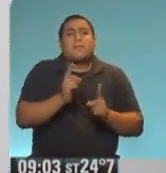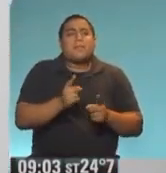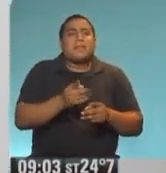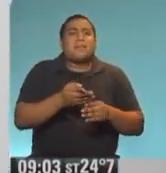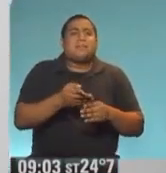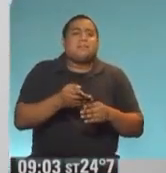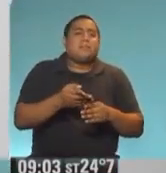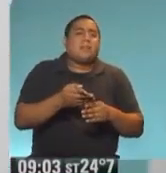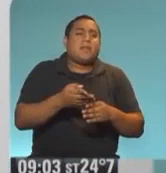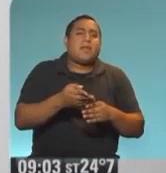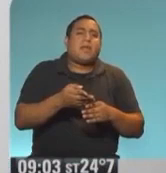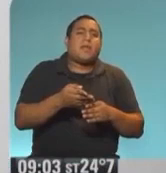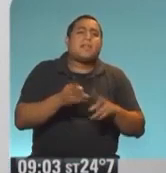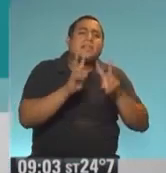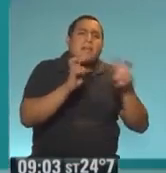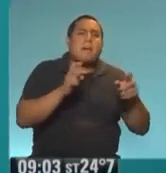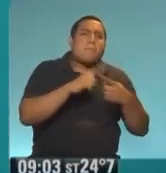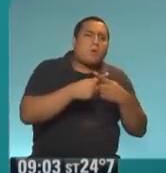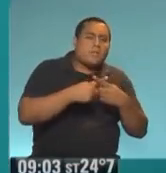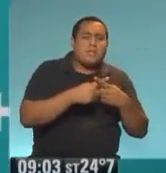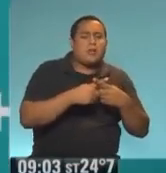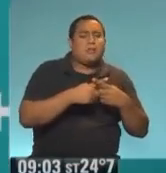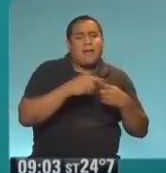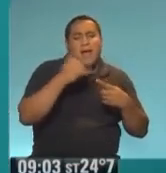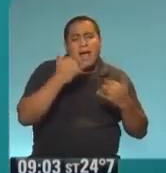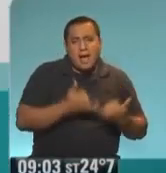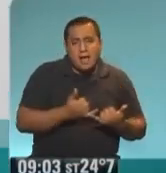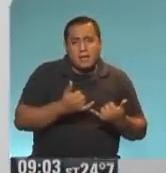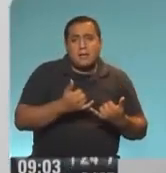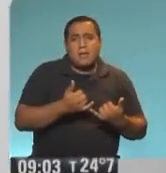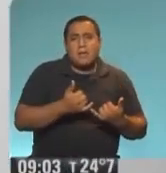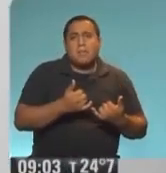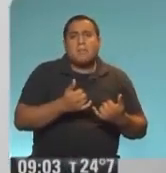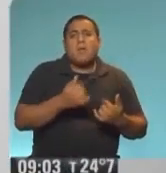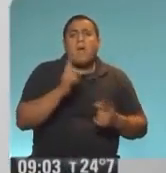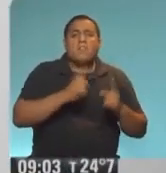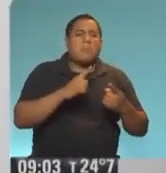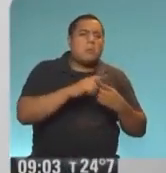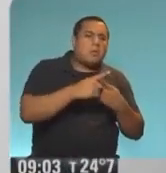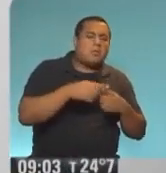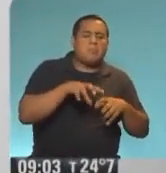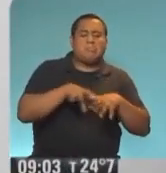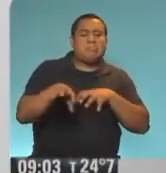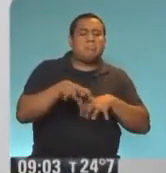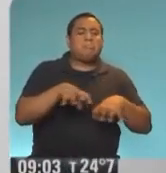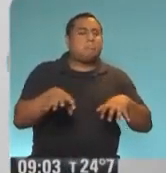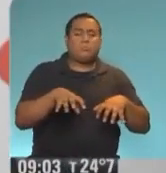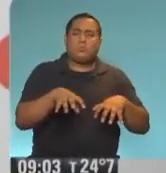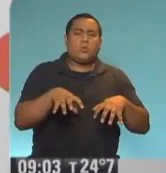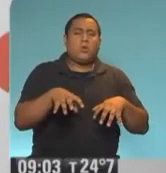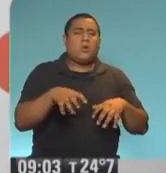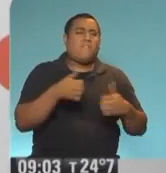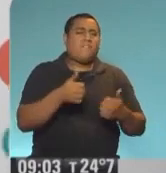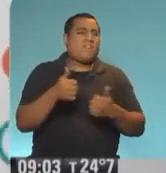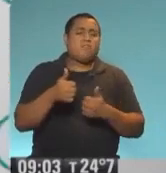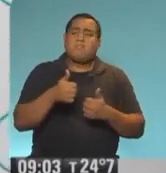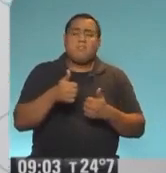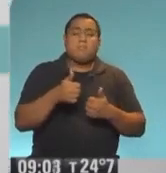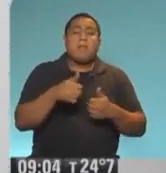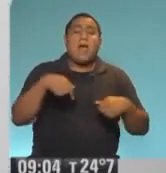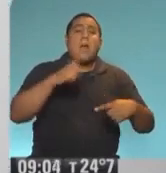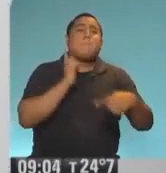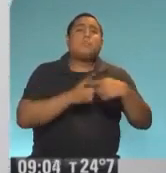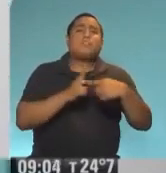no es sanitaria, que bueno, lamentablemente creo que no le hace bien a nadie. Pero bueno, nosotros nos quedamos con lo positivo. Lo positivo es que la tenemos,